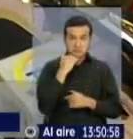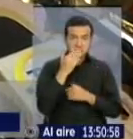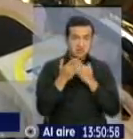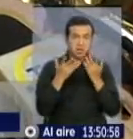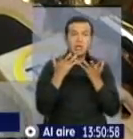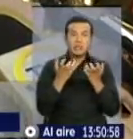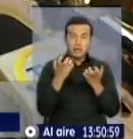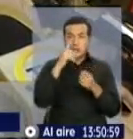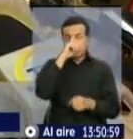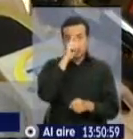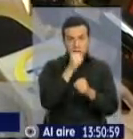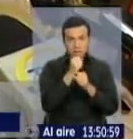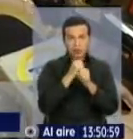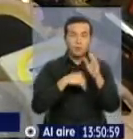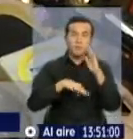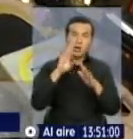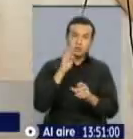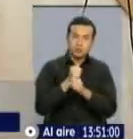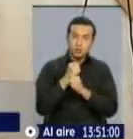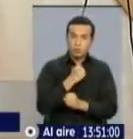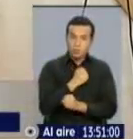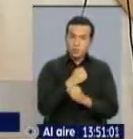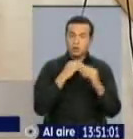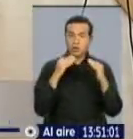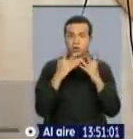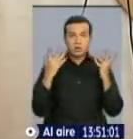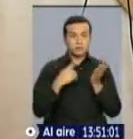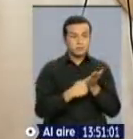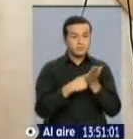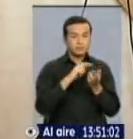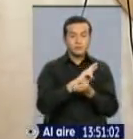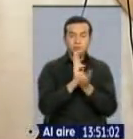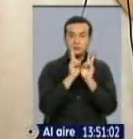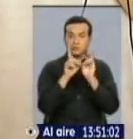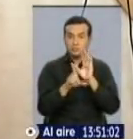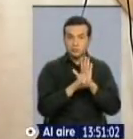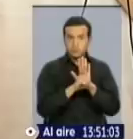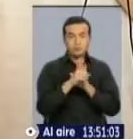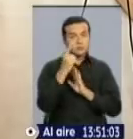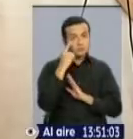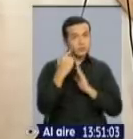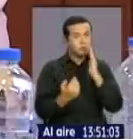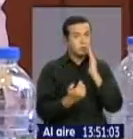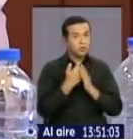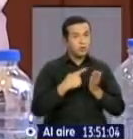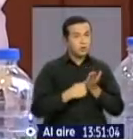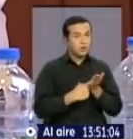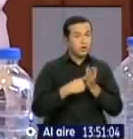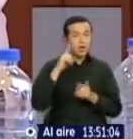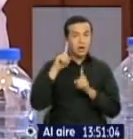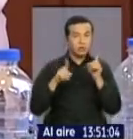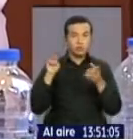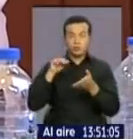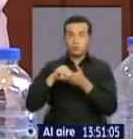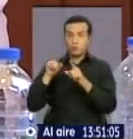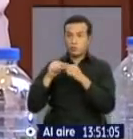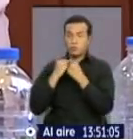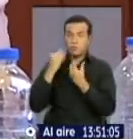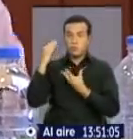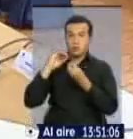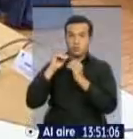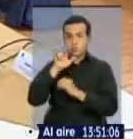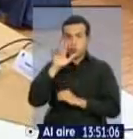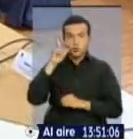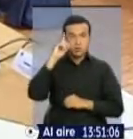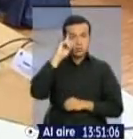es tener su empleo, tener seguridad, tener su casa. La discusión de la reforma tributaria, al parecer, abre un nuevo frente entre algunos miembros de la bancada de país y